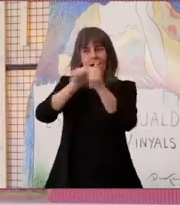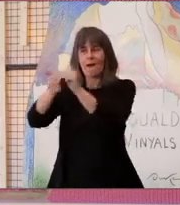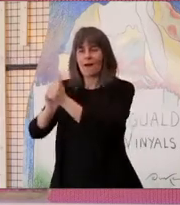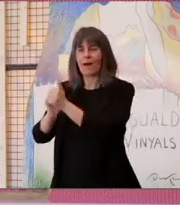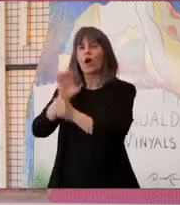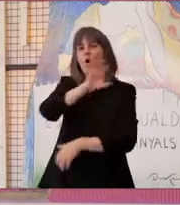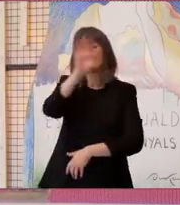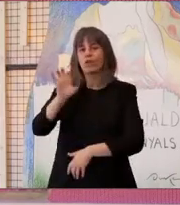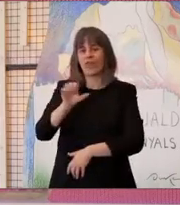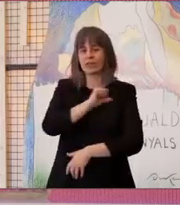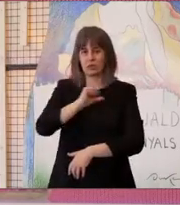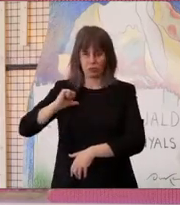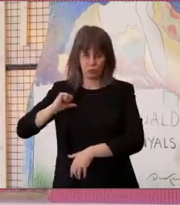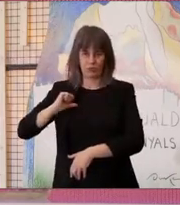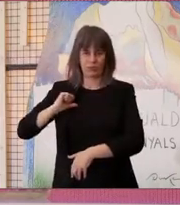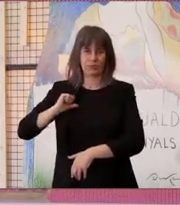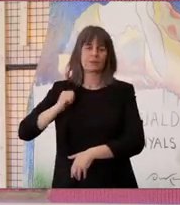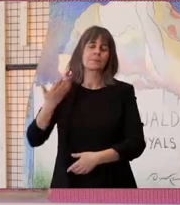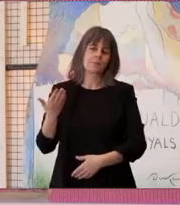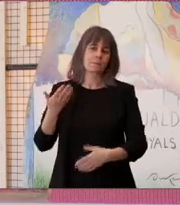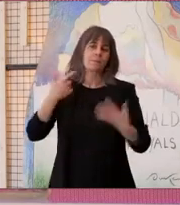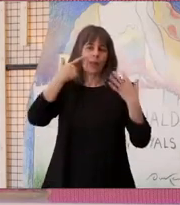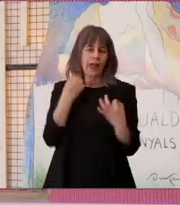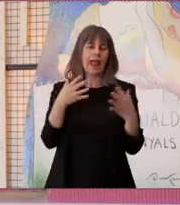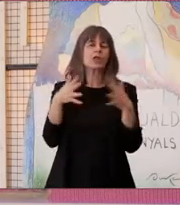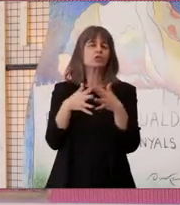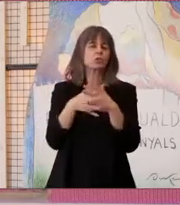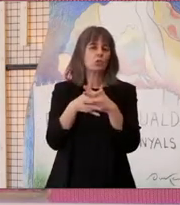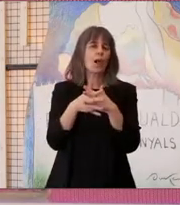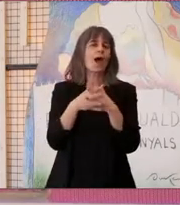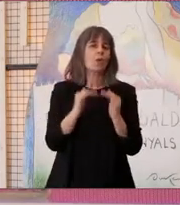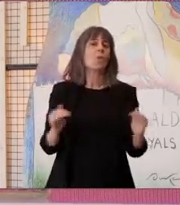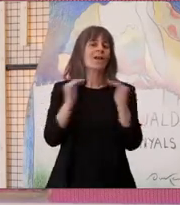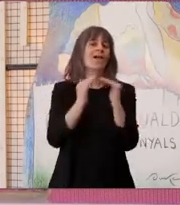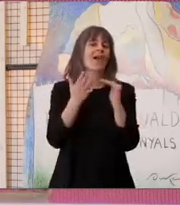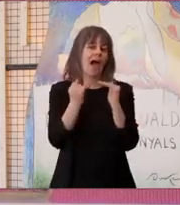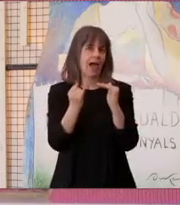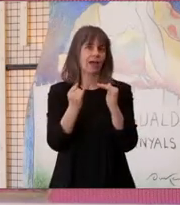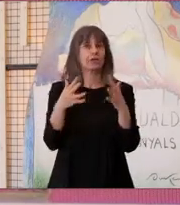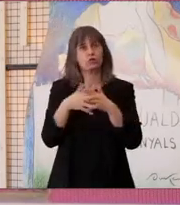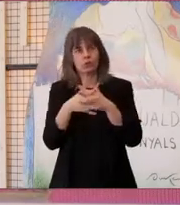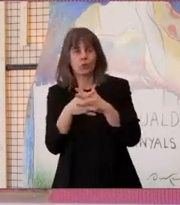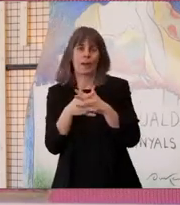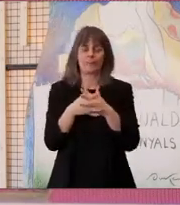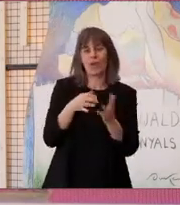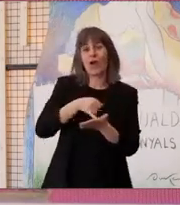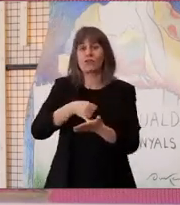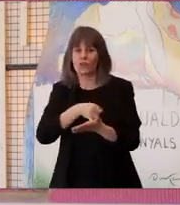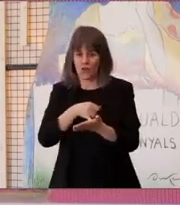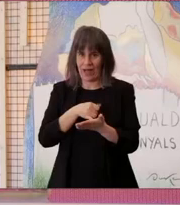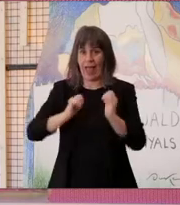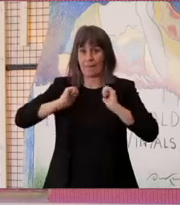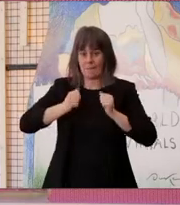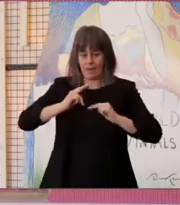tenemos una estructura de igualdad yo digo que tenemos los andamios de la estructura de igualdad y que nos hemos quedado ahí